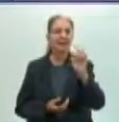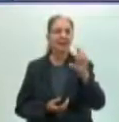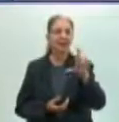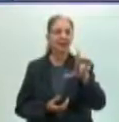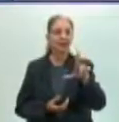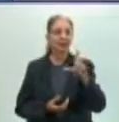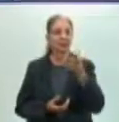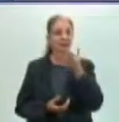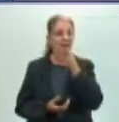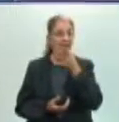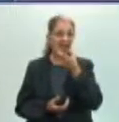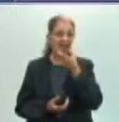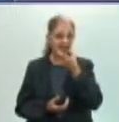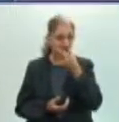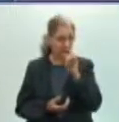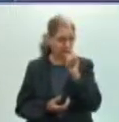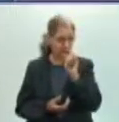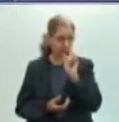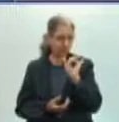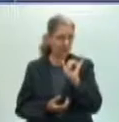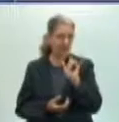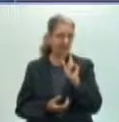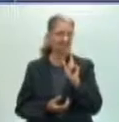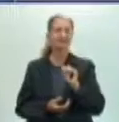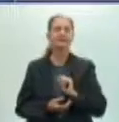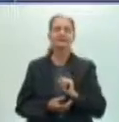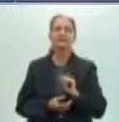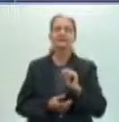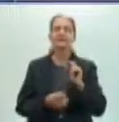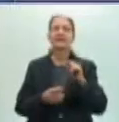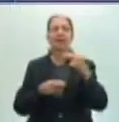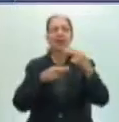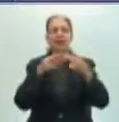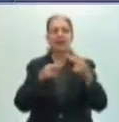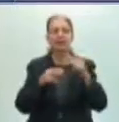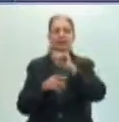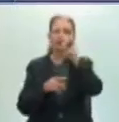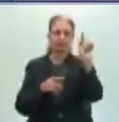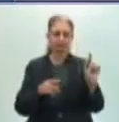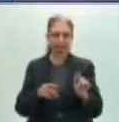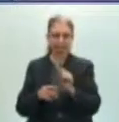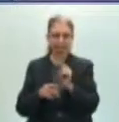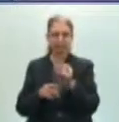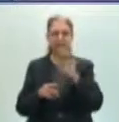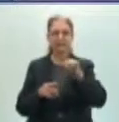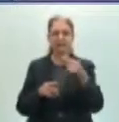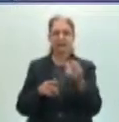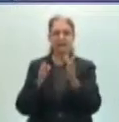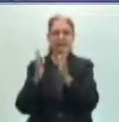Rápidamente construyan una circunferencia. Divídanla en parte porque